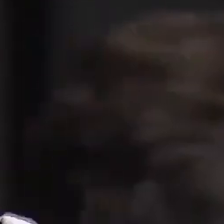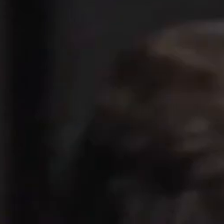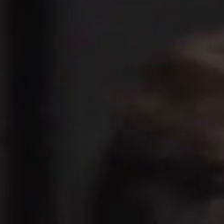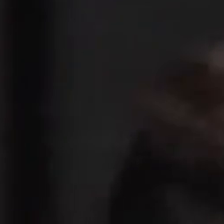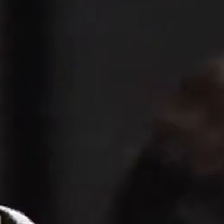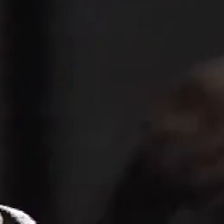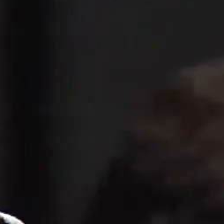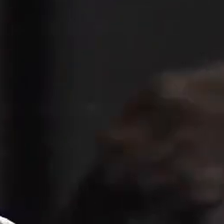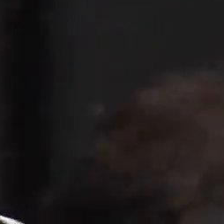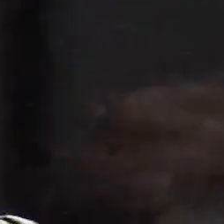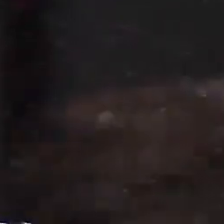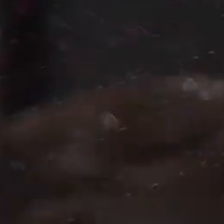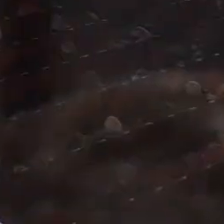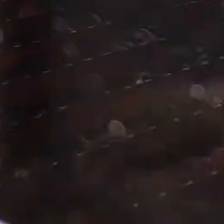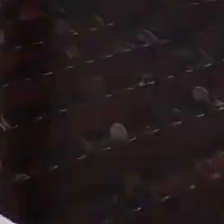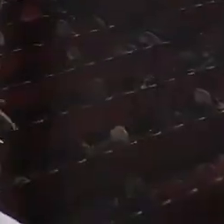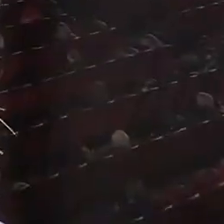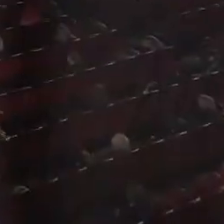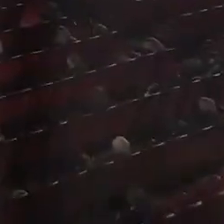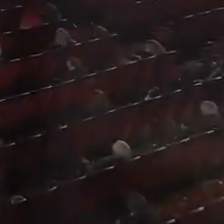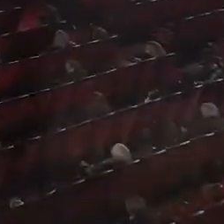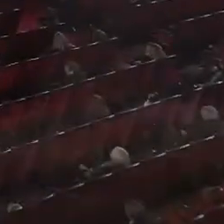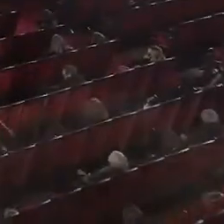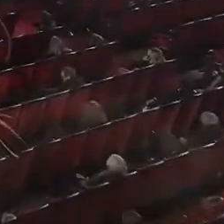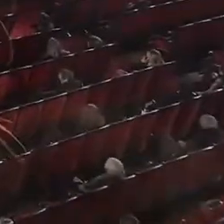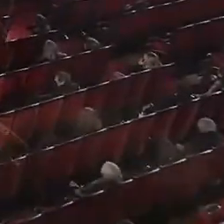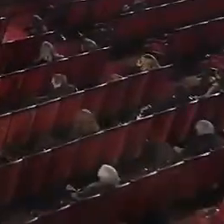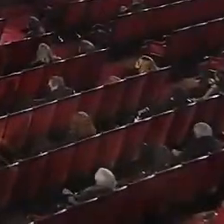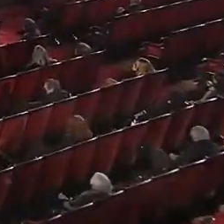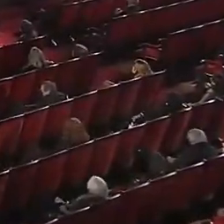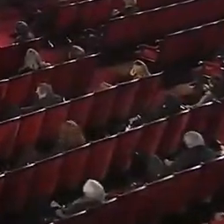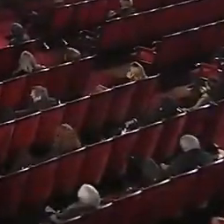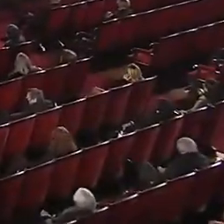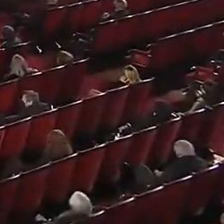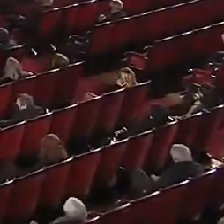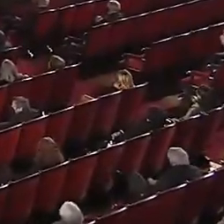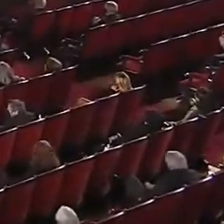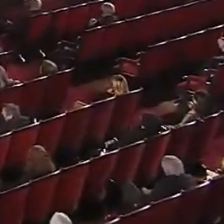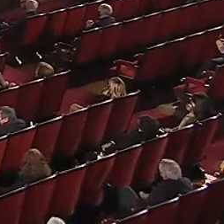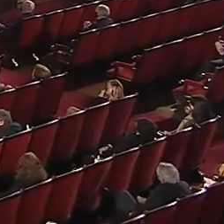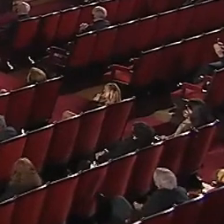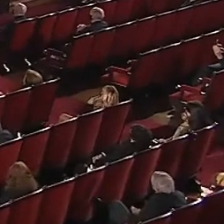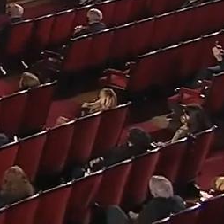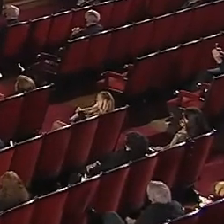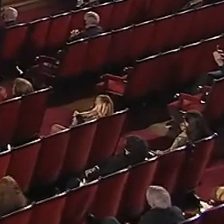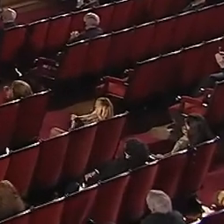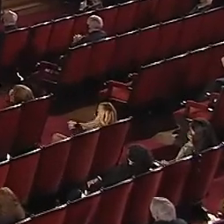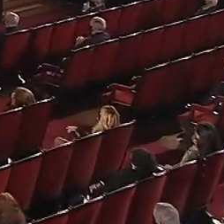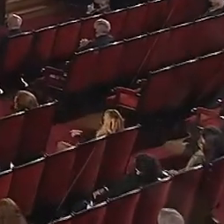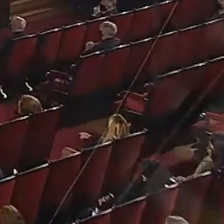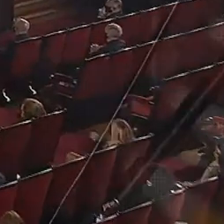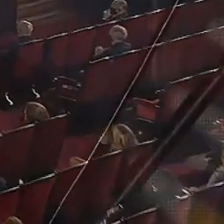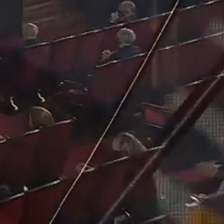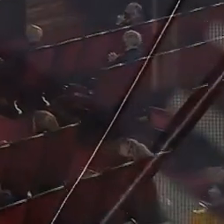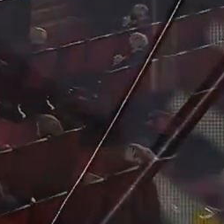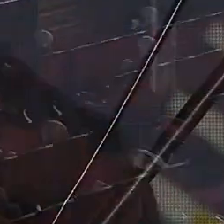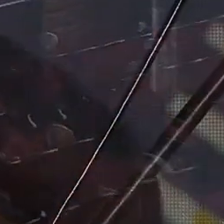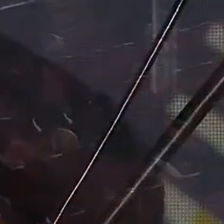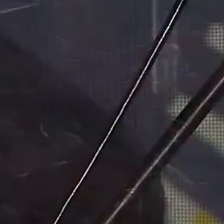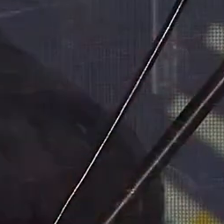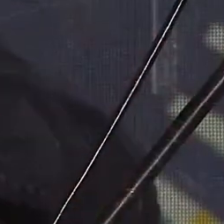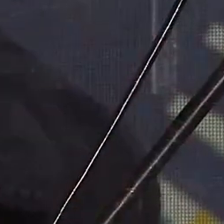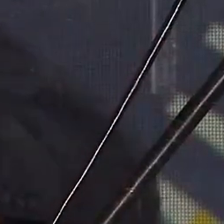Y vendrán tres lustrabotas, tres payasos y tres brujos, mis inmortales compinches